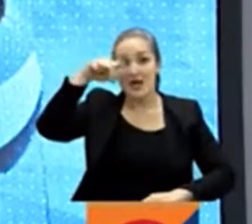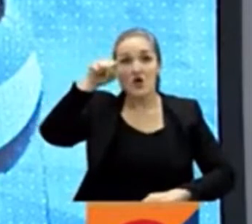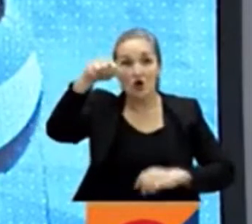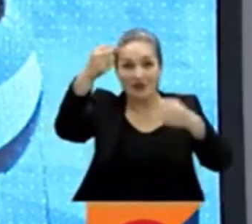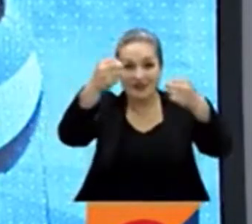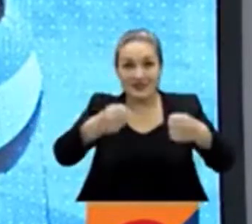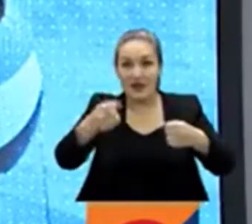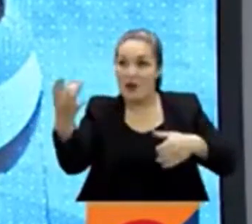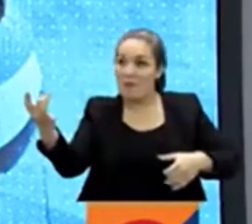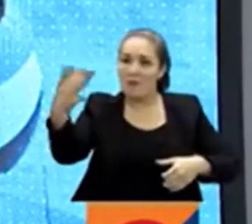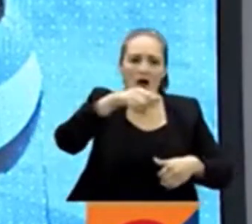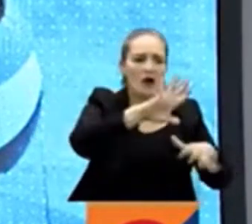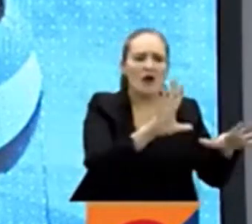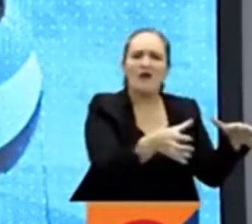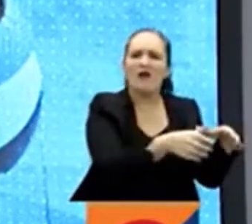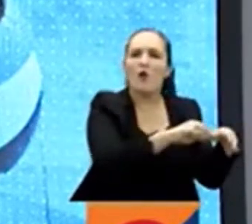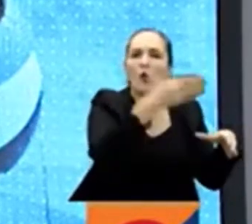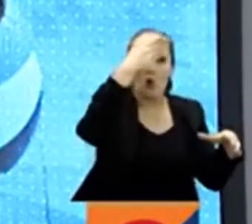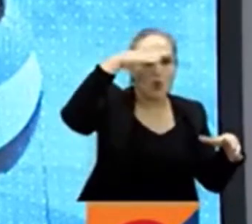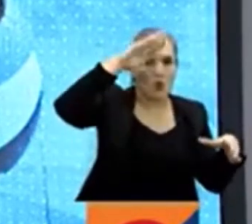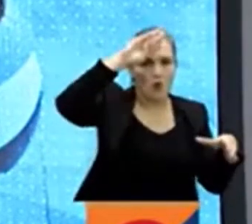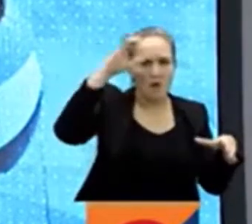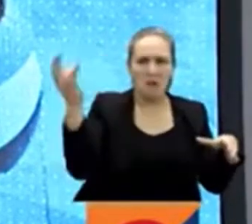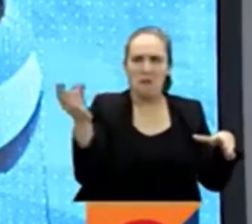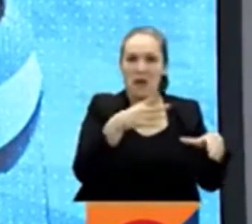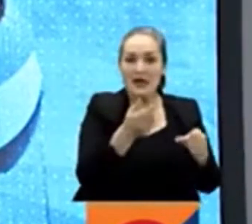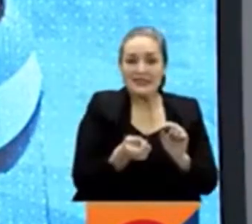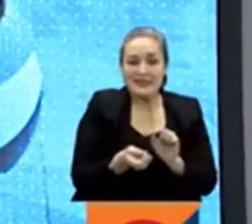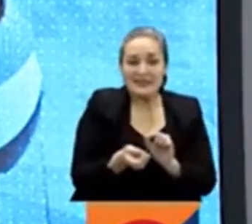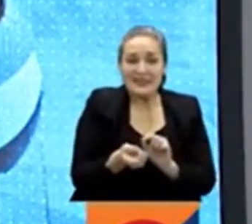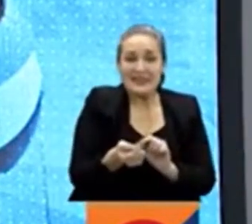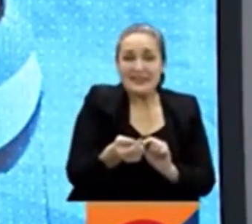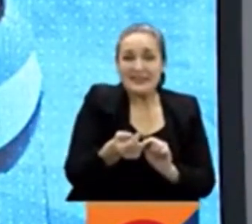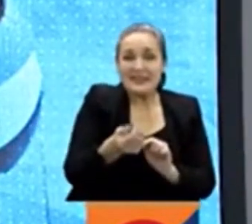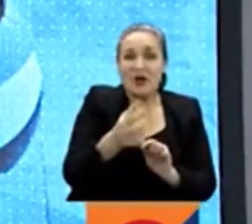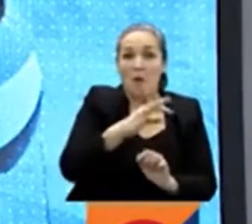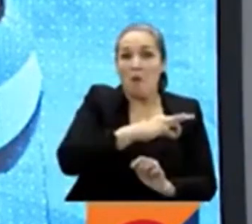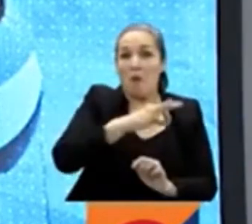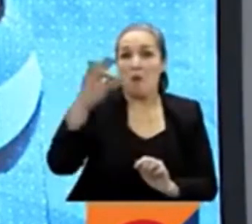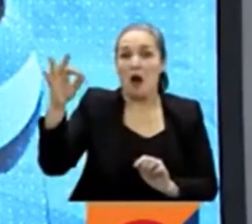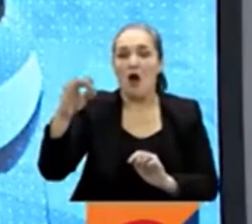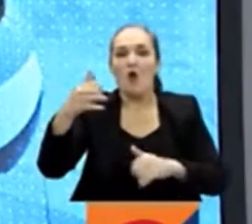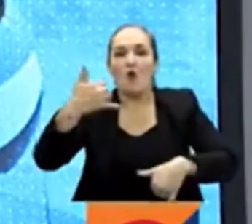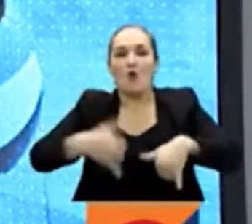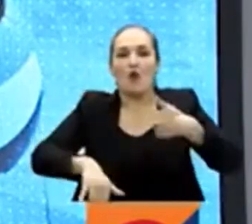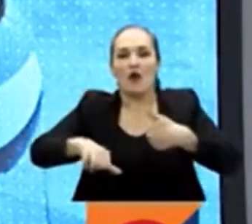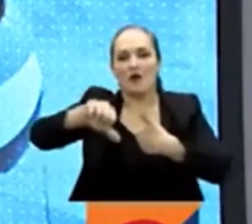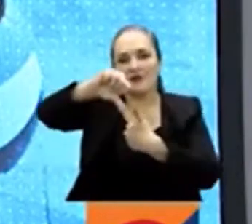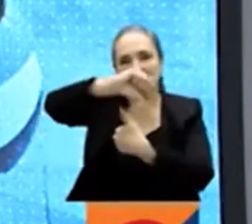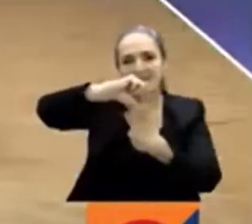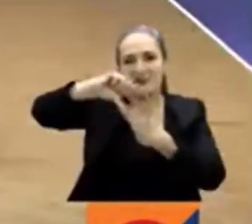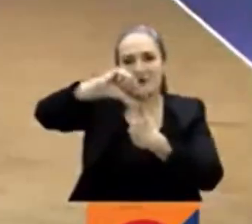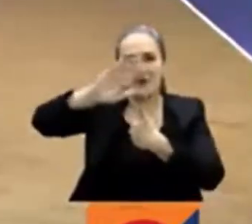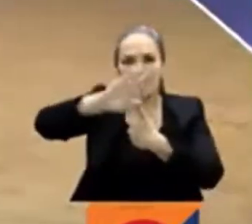venció a Cuba en la Copa Panamericana y está más cerca de asegurar cupo a los Juegos Centroamericanos y del Caribe.